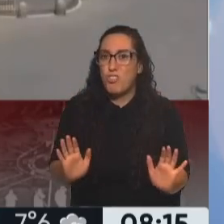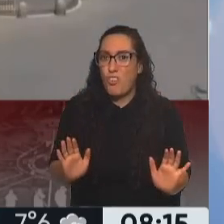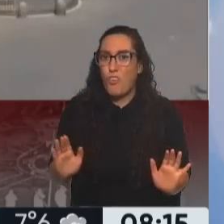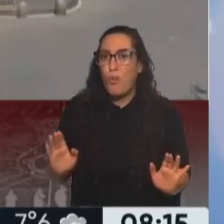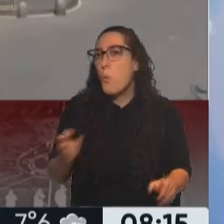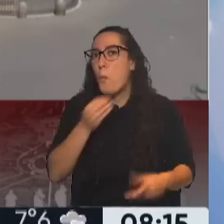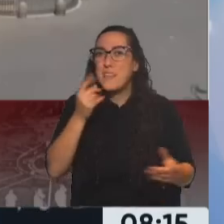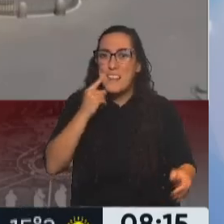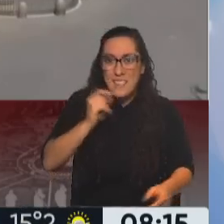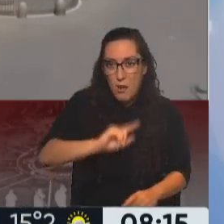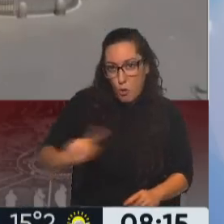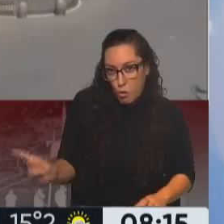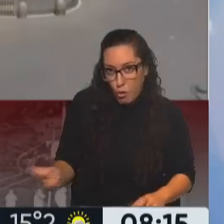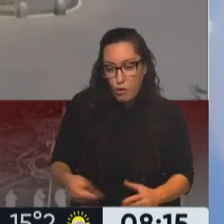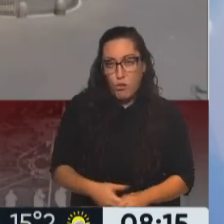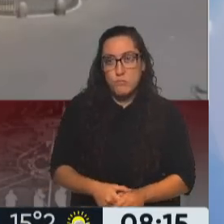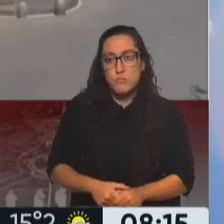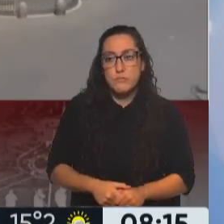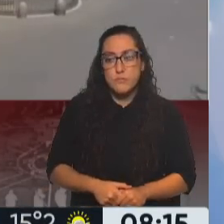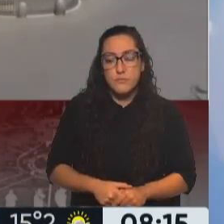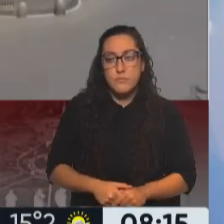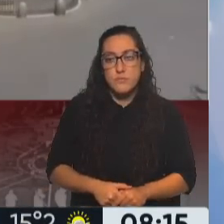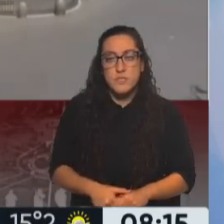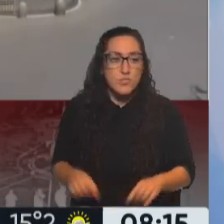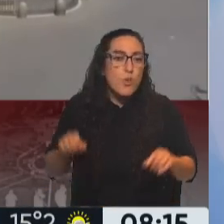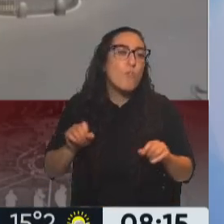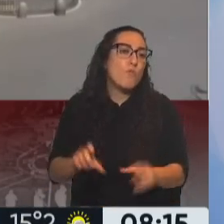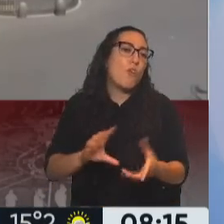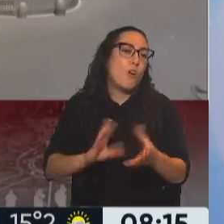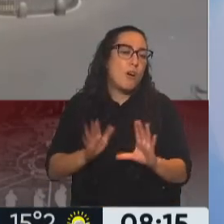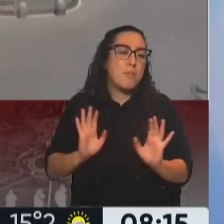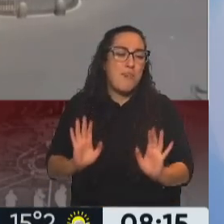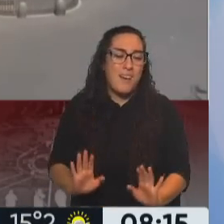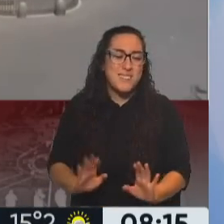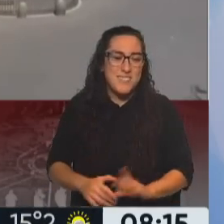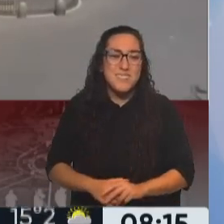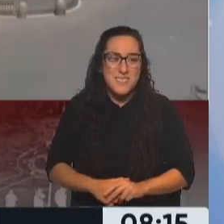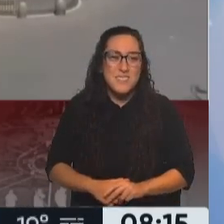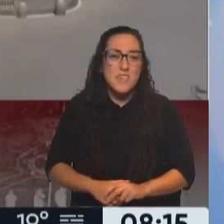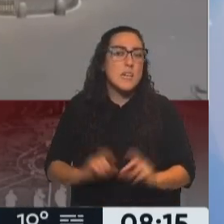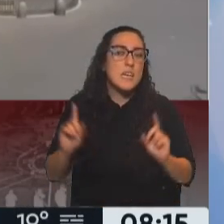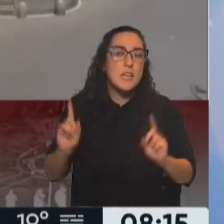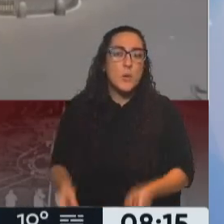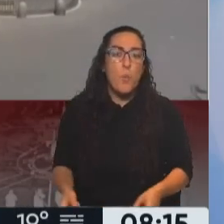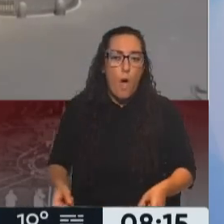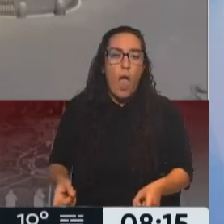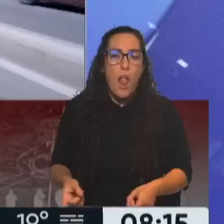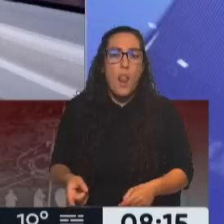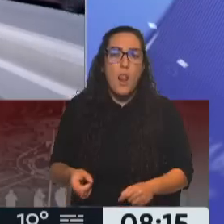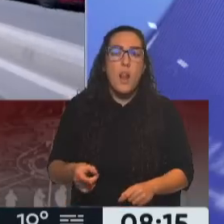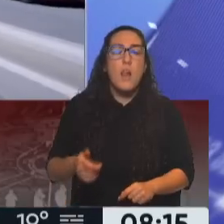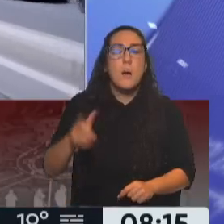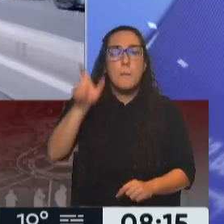claro, pero, por ejemplo, eso es muy propio de él, ¿no? pero creo que para alguien que generó ya